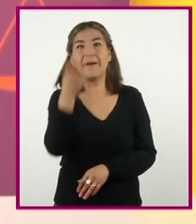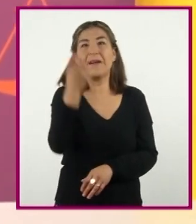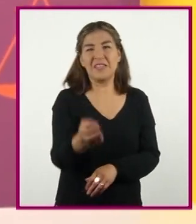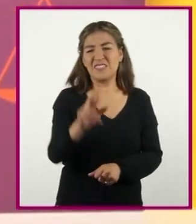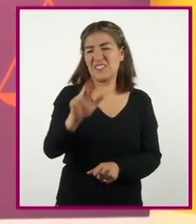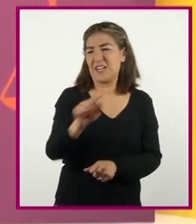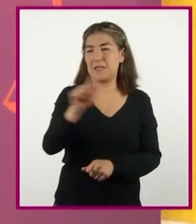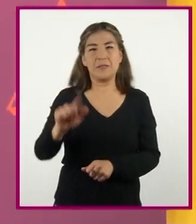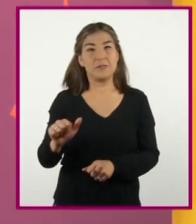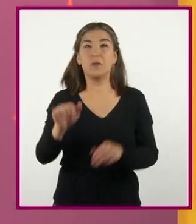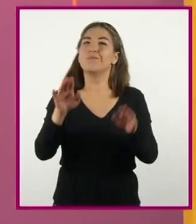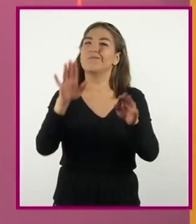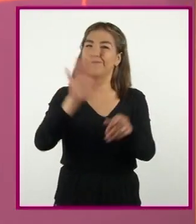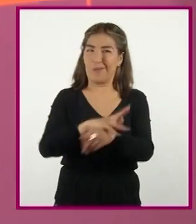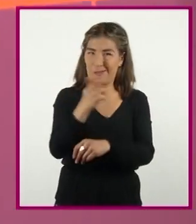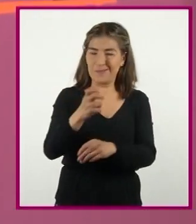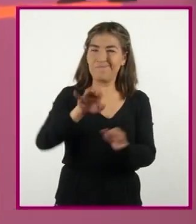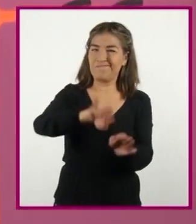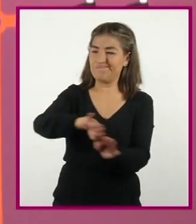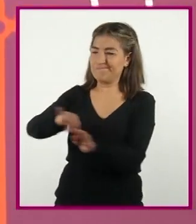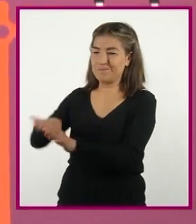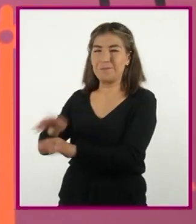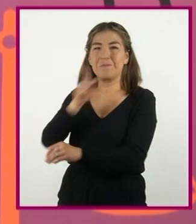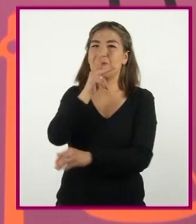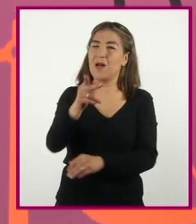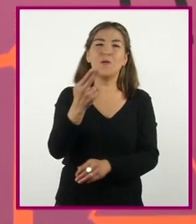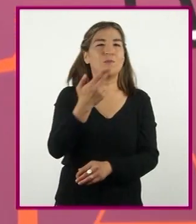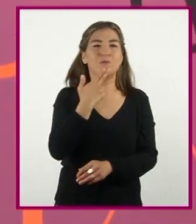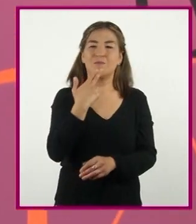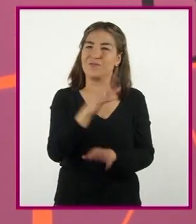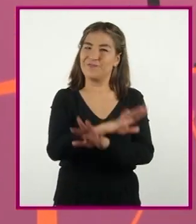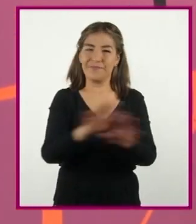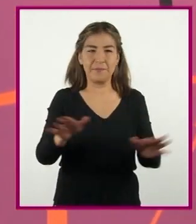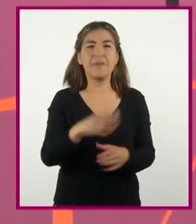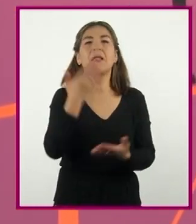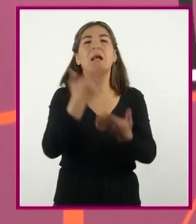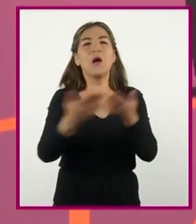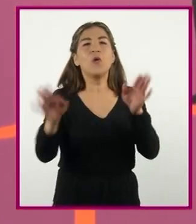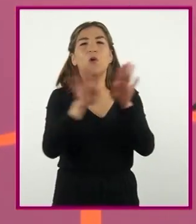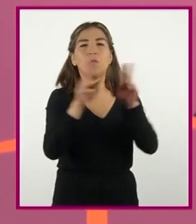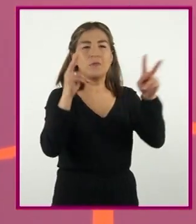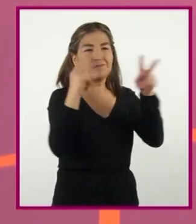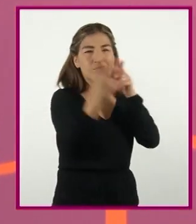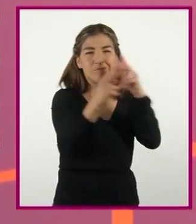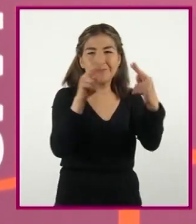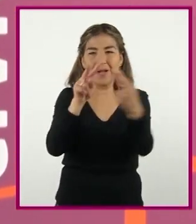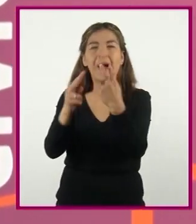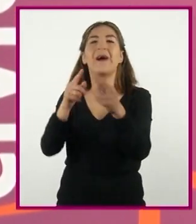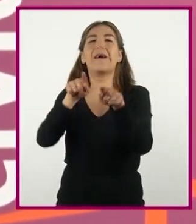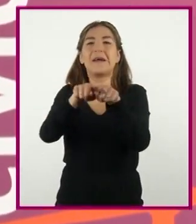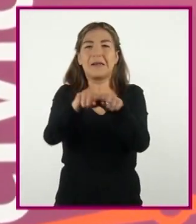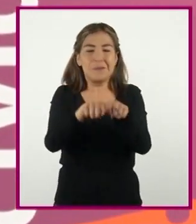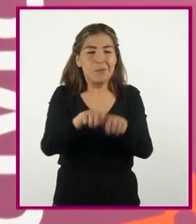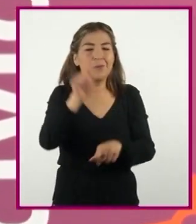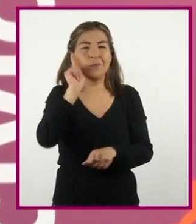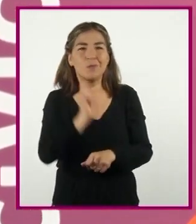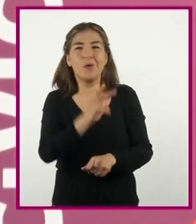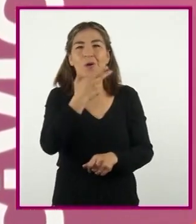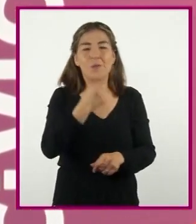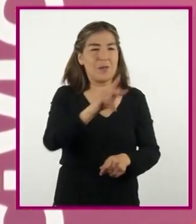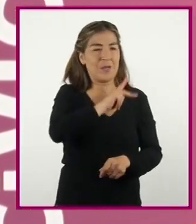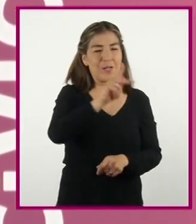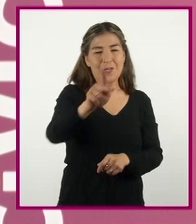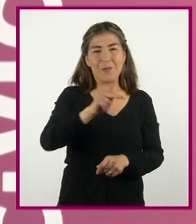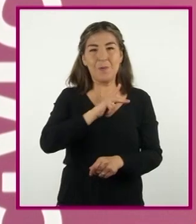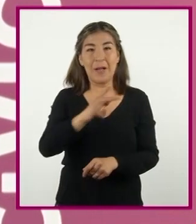importante dejar de usarlo. Es así que tornamos a mirarnos como hermanas y hermanos y, a partir de